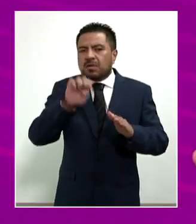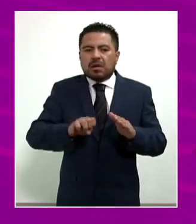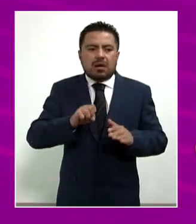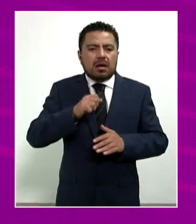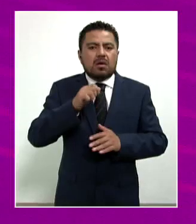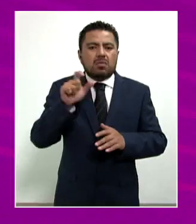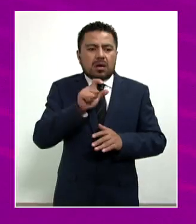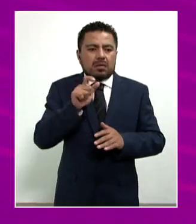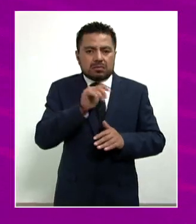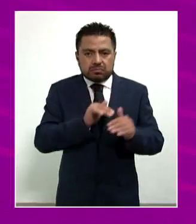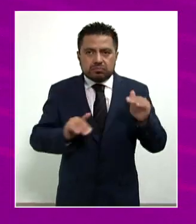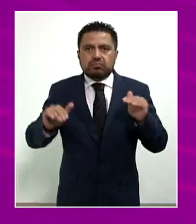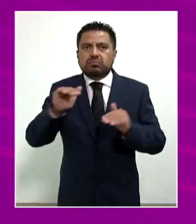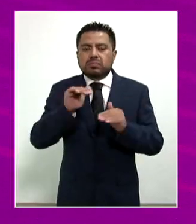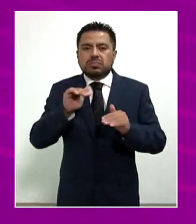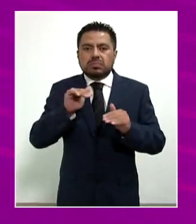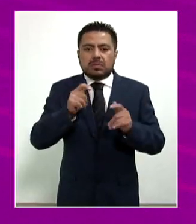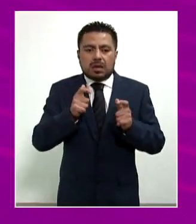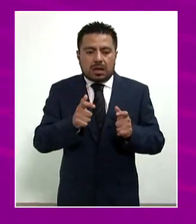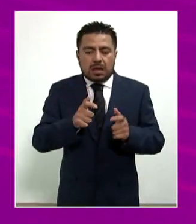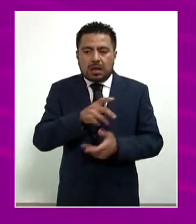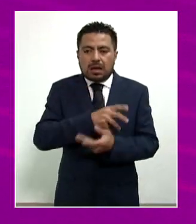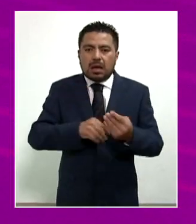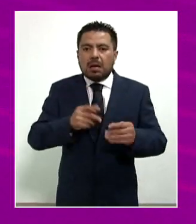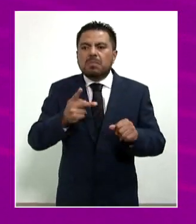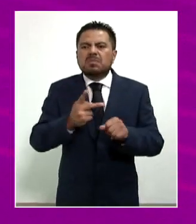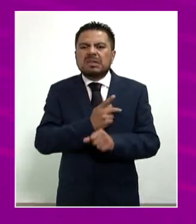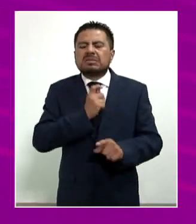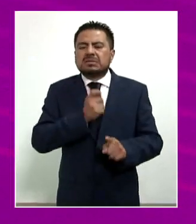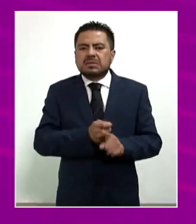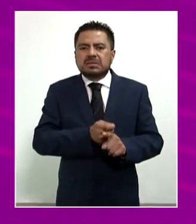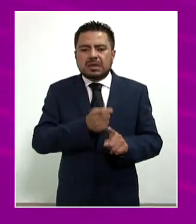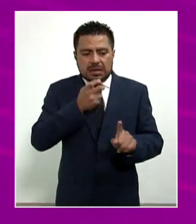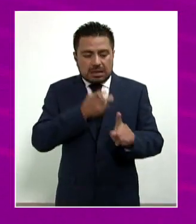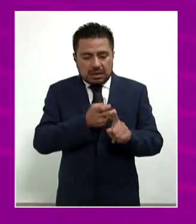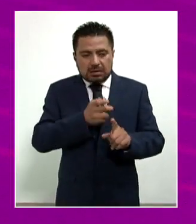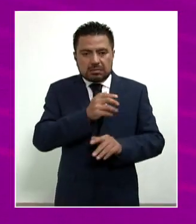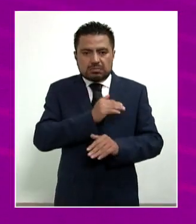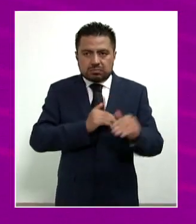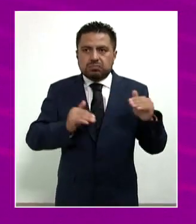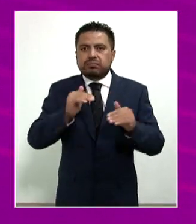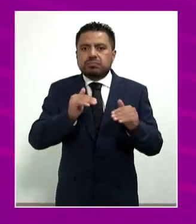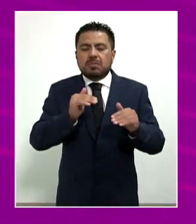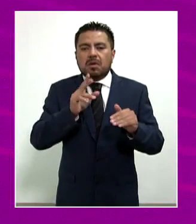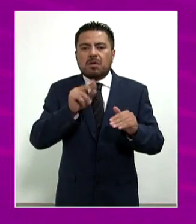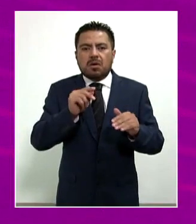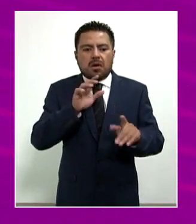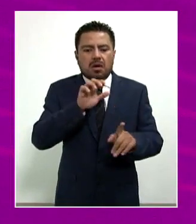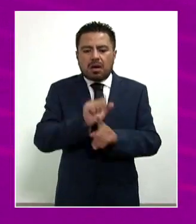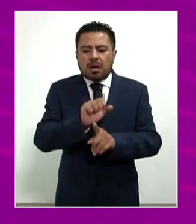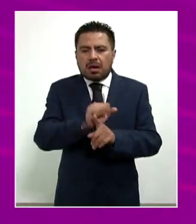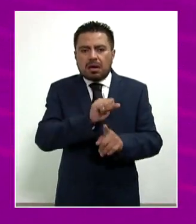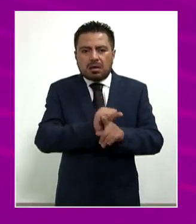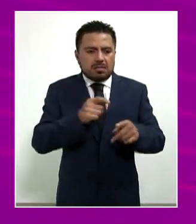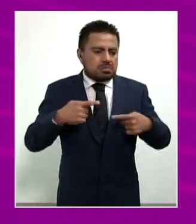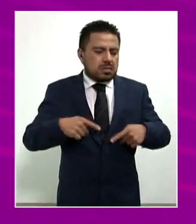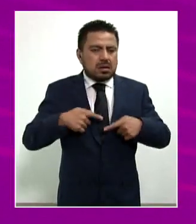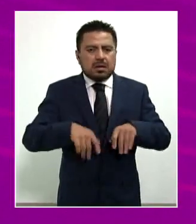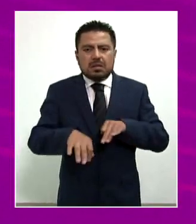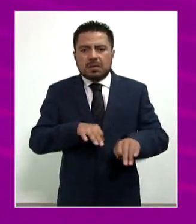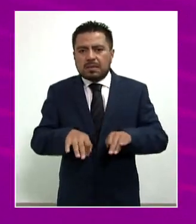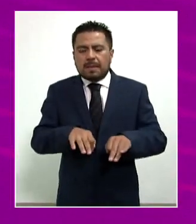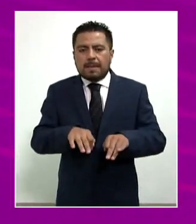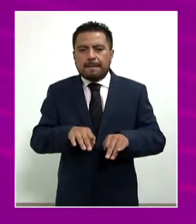crecimiento económico, lo que ocurre es que ese crecimiento no lo captura la gente que